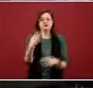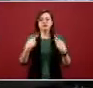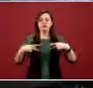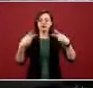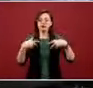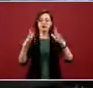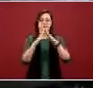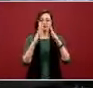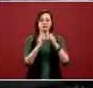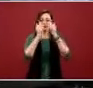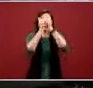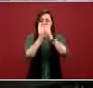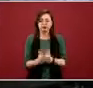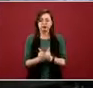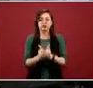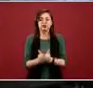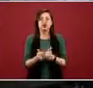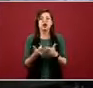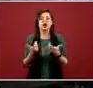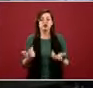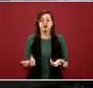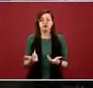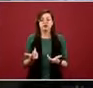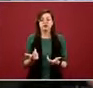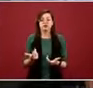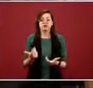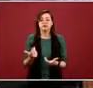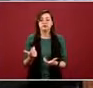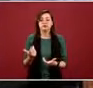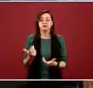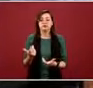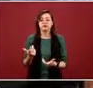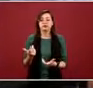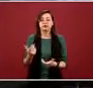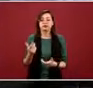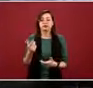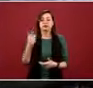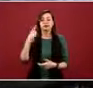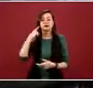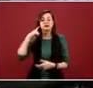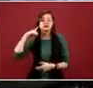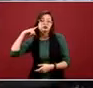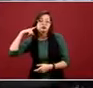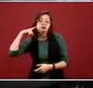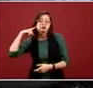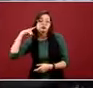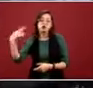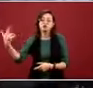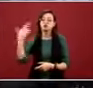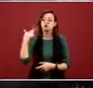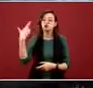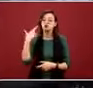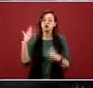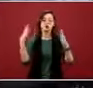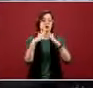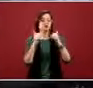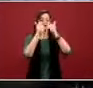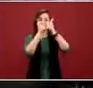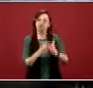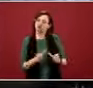no salga, e incluso ciertos gobiernos locales utilizan la palabra toque de queda. Eso es muy